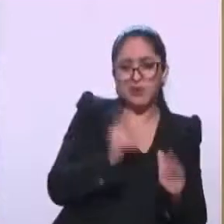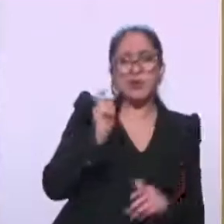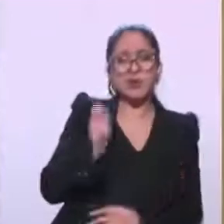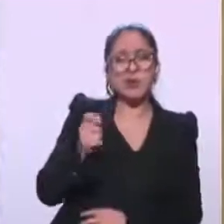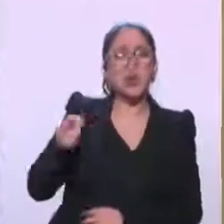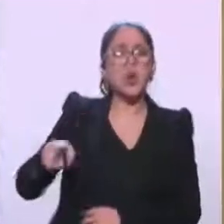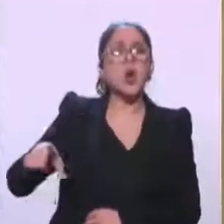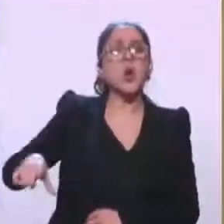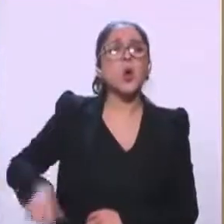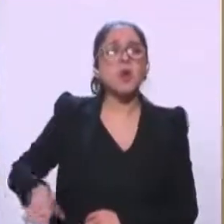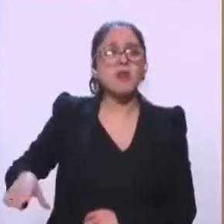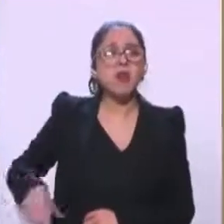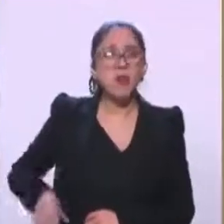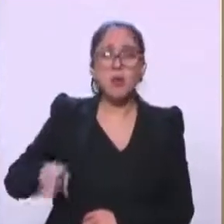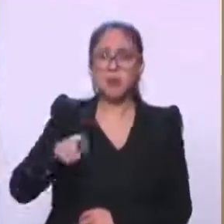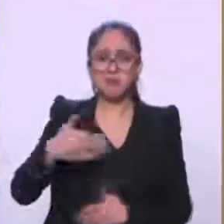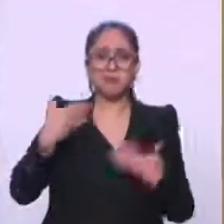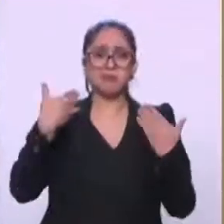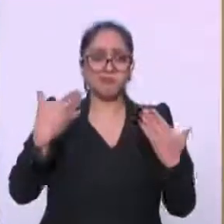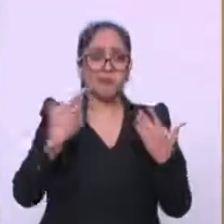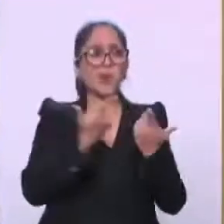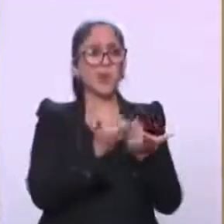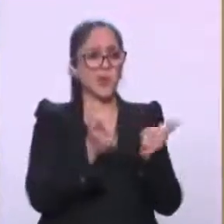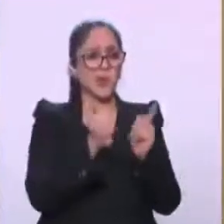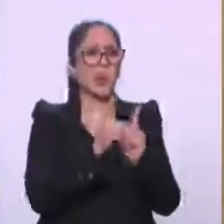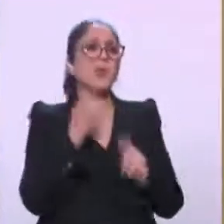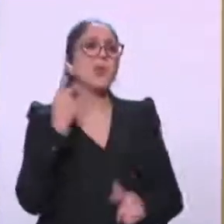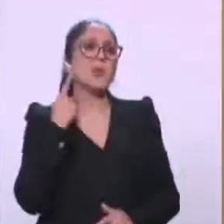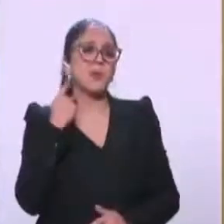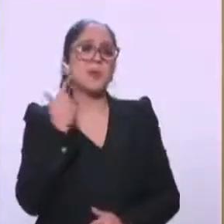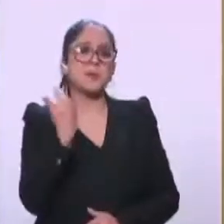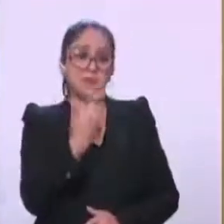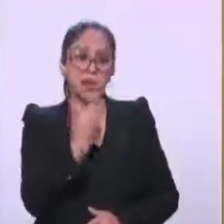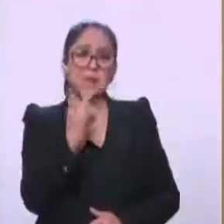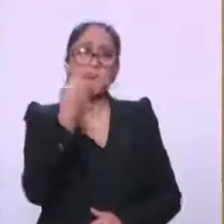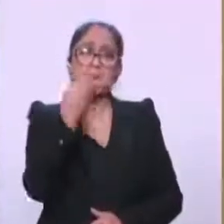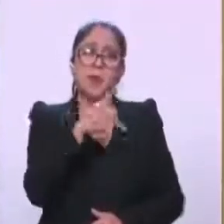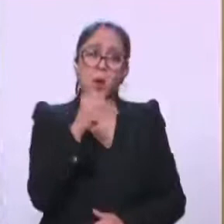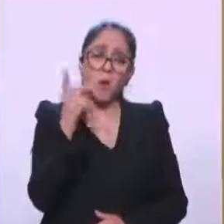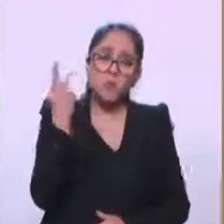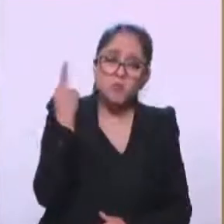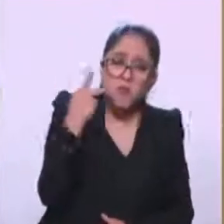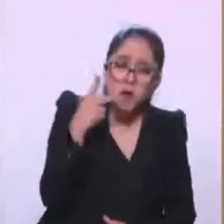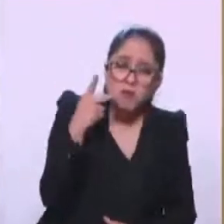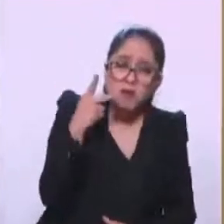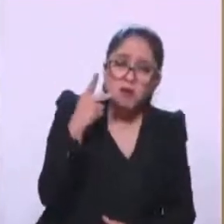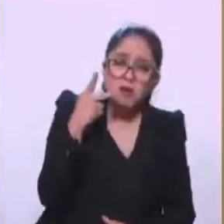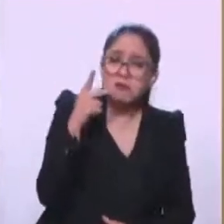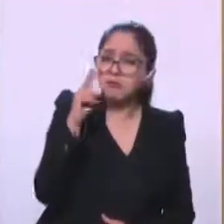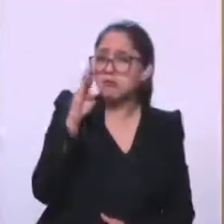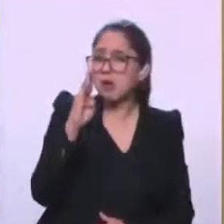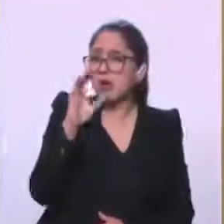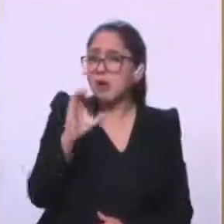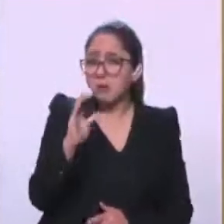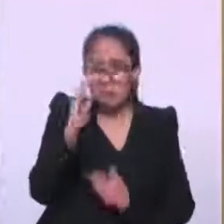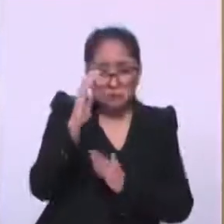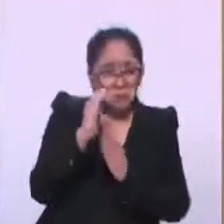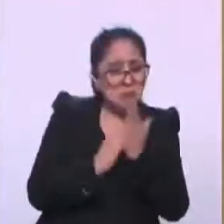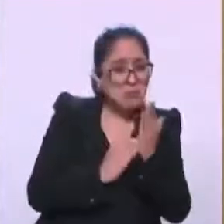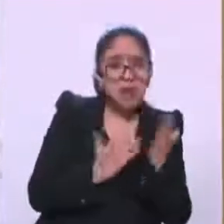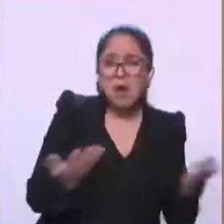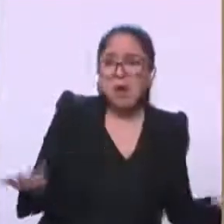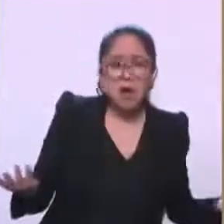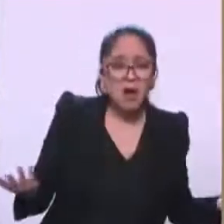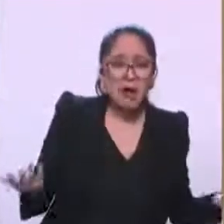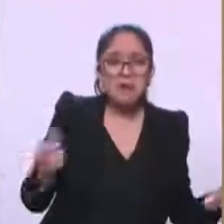de maravilla, pero en el resto, o sea, salvo Puebla y Baja, en el resto de las elecciones